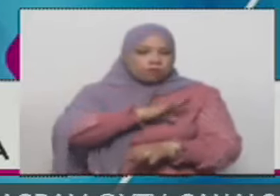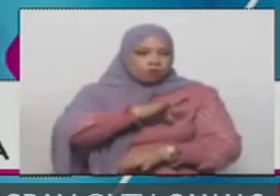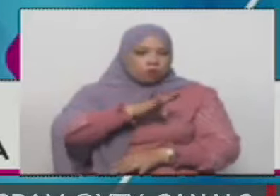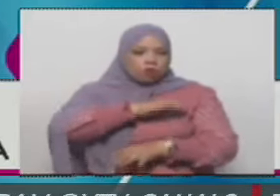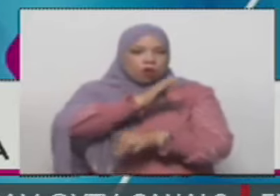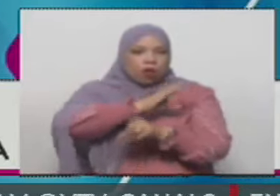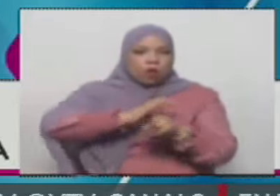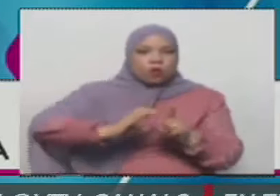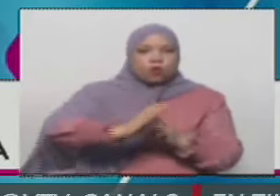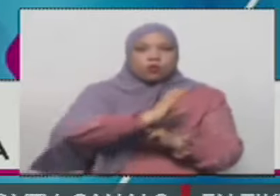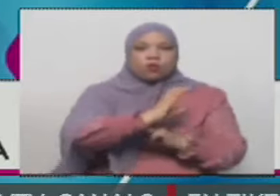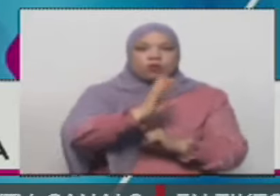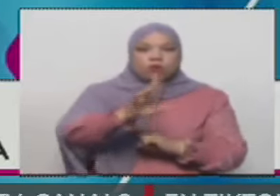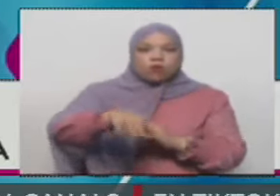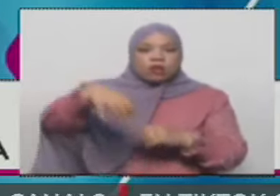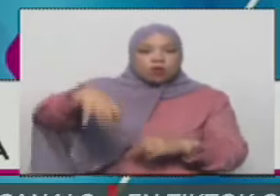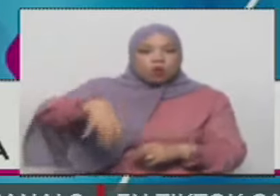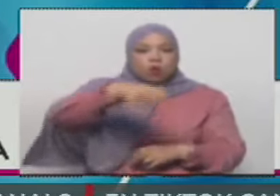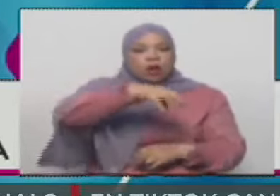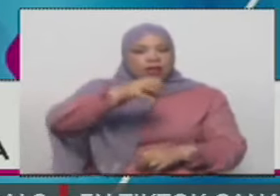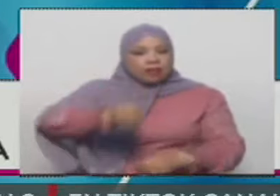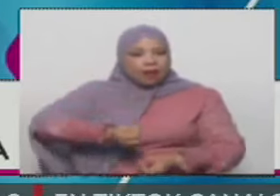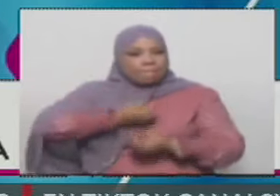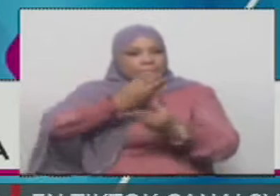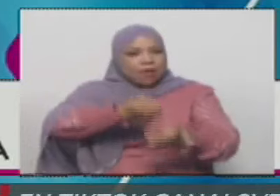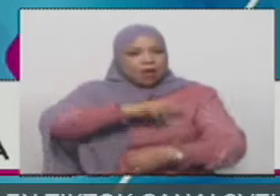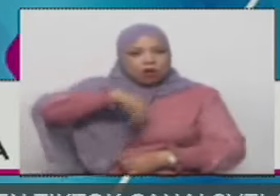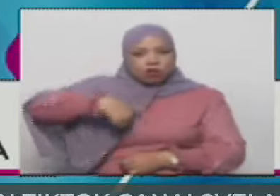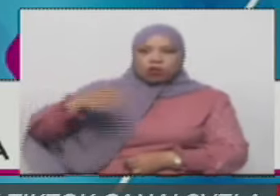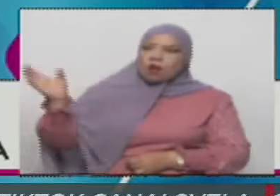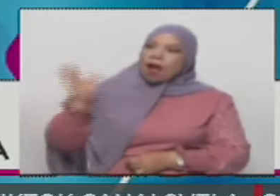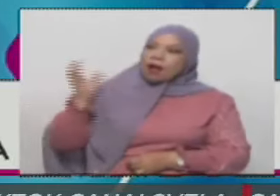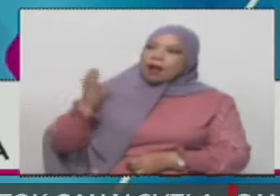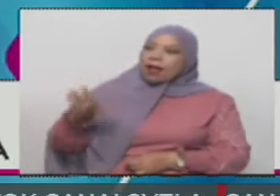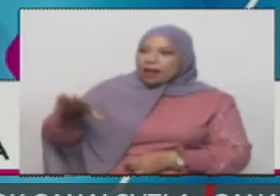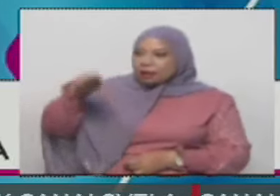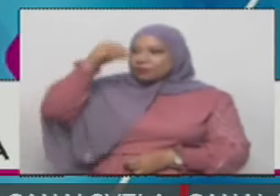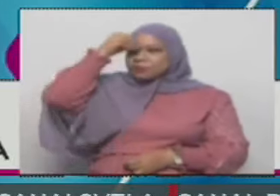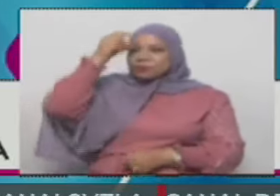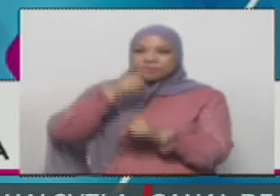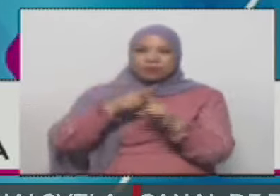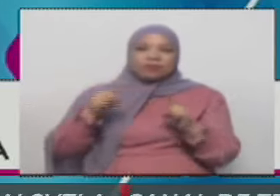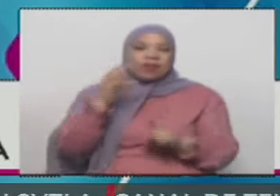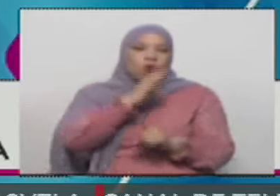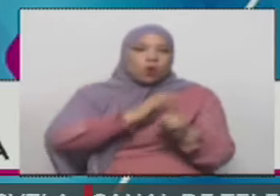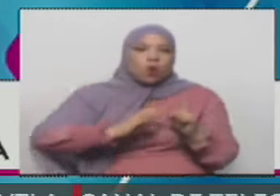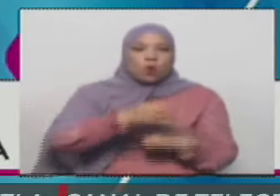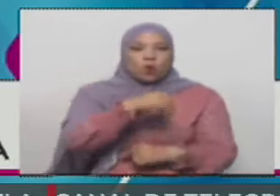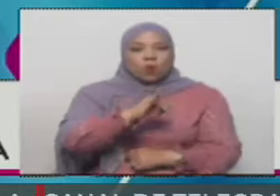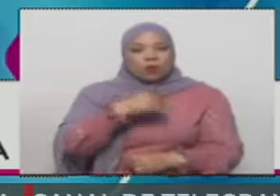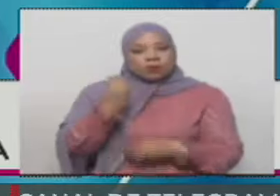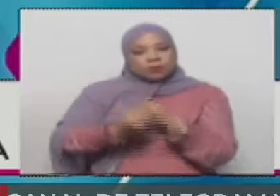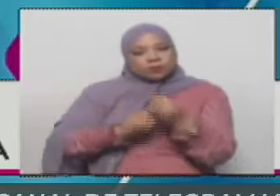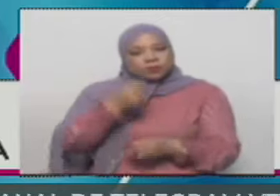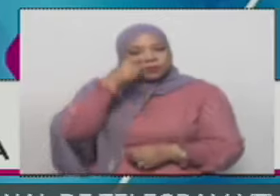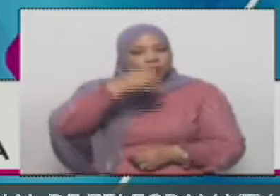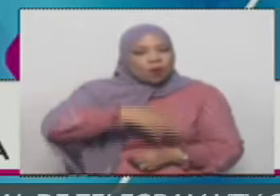cultura, más bien son las regiones las que nos envían hacia Caracas esa diversidad cultural que nos hace un